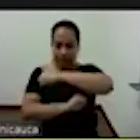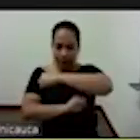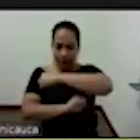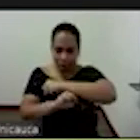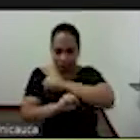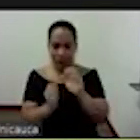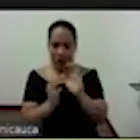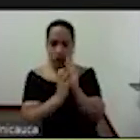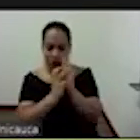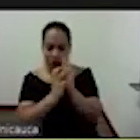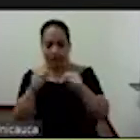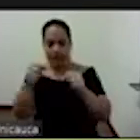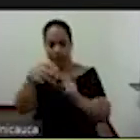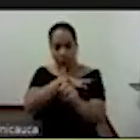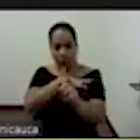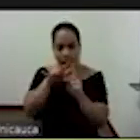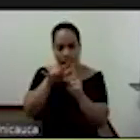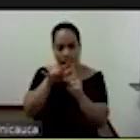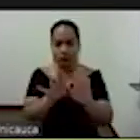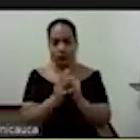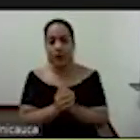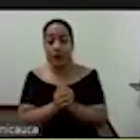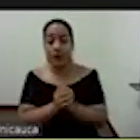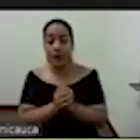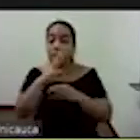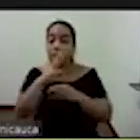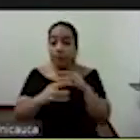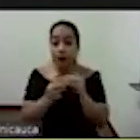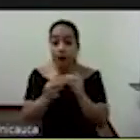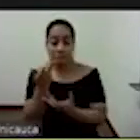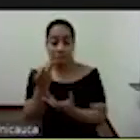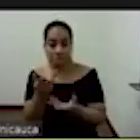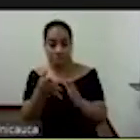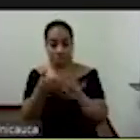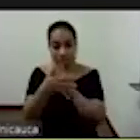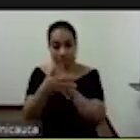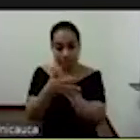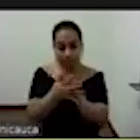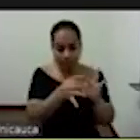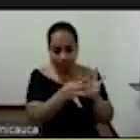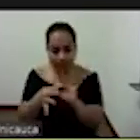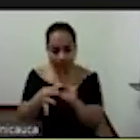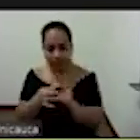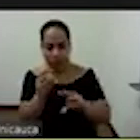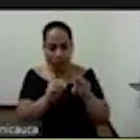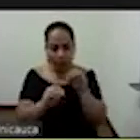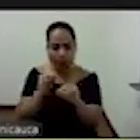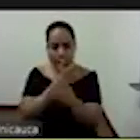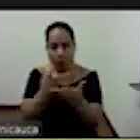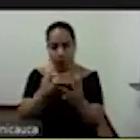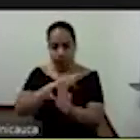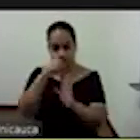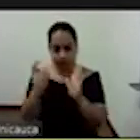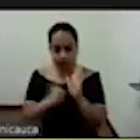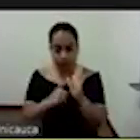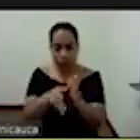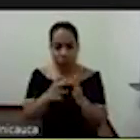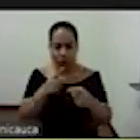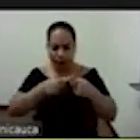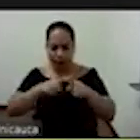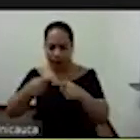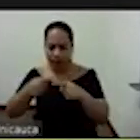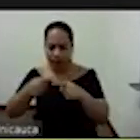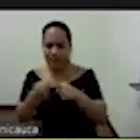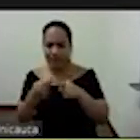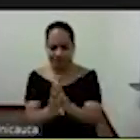textura y contexto del mismo. En esta lógica, conjugando sus componentes, el tejido se convierte en una